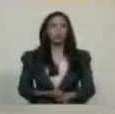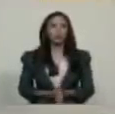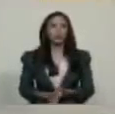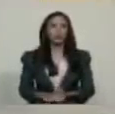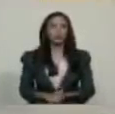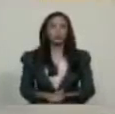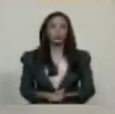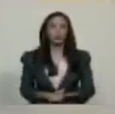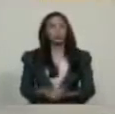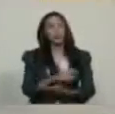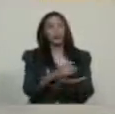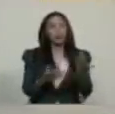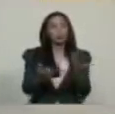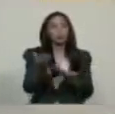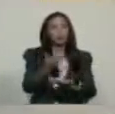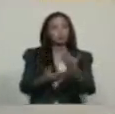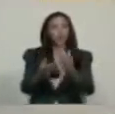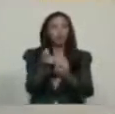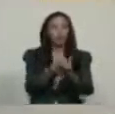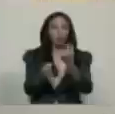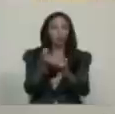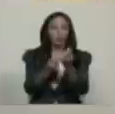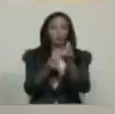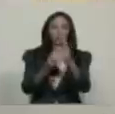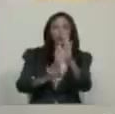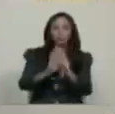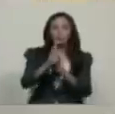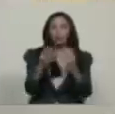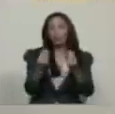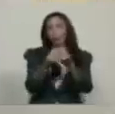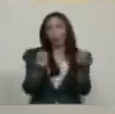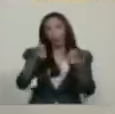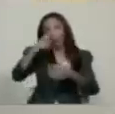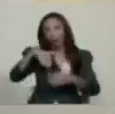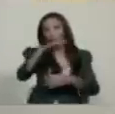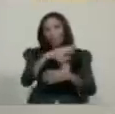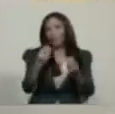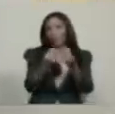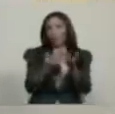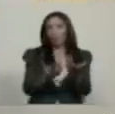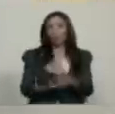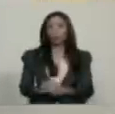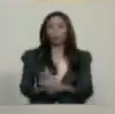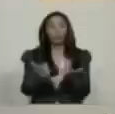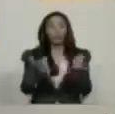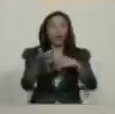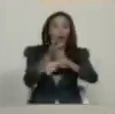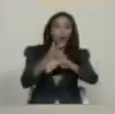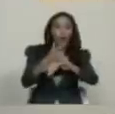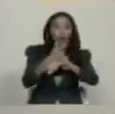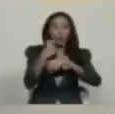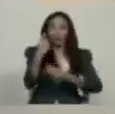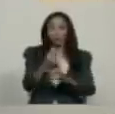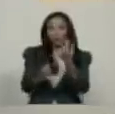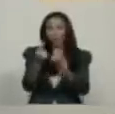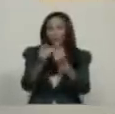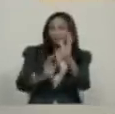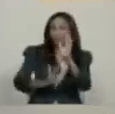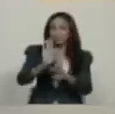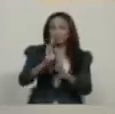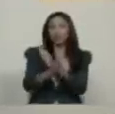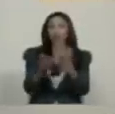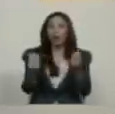gobierno económico junto al pueblo. Concepto clave, compañeros del equipo económico. Gobierno económico junto al pueblo.